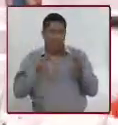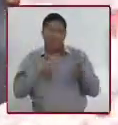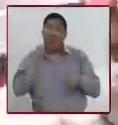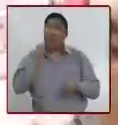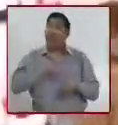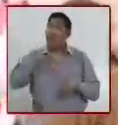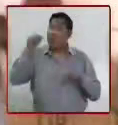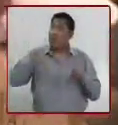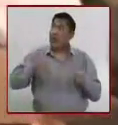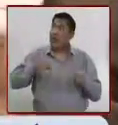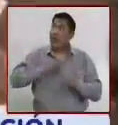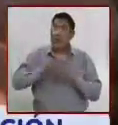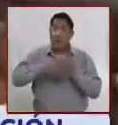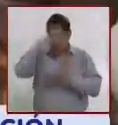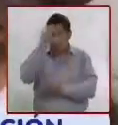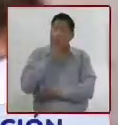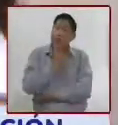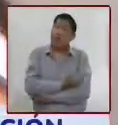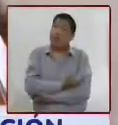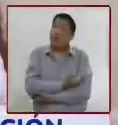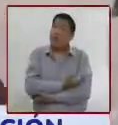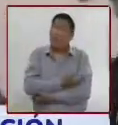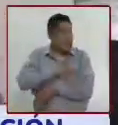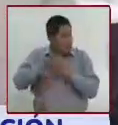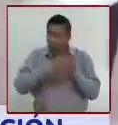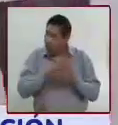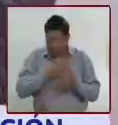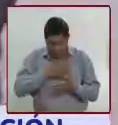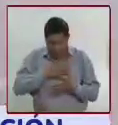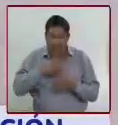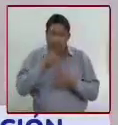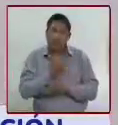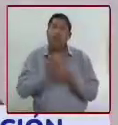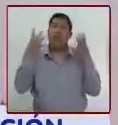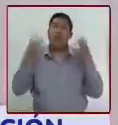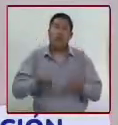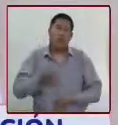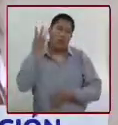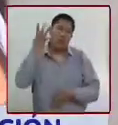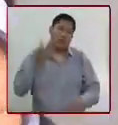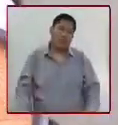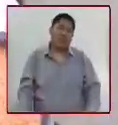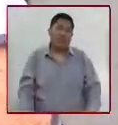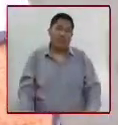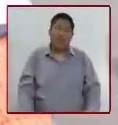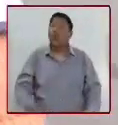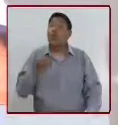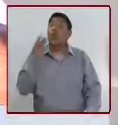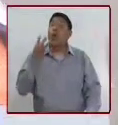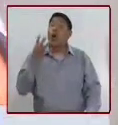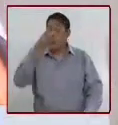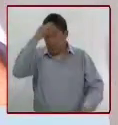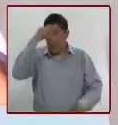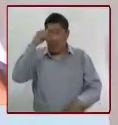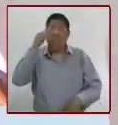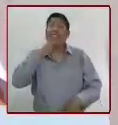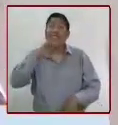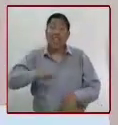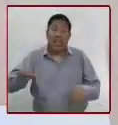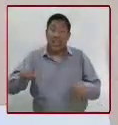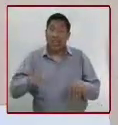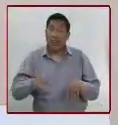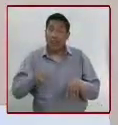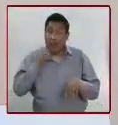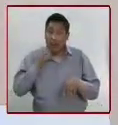está acá. Señora, ¿todos son tus hijitos? Sí, toditos son mis hijas. ¿Cuántos tienes? 4. 4 niños. 4 niñas. ¿No